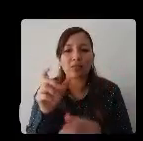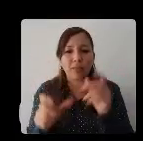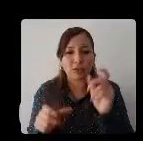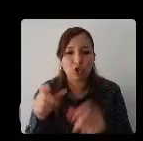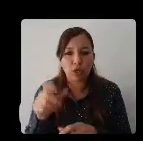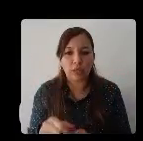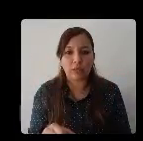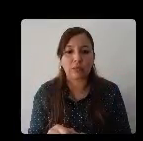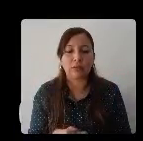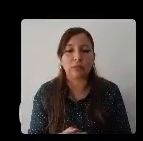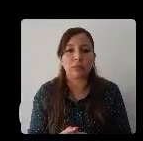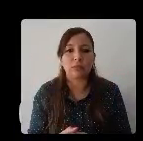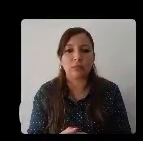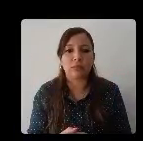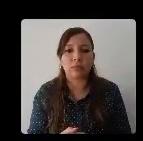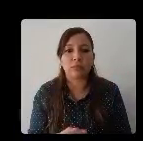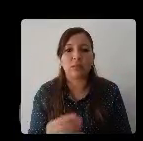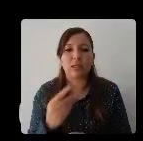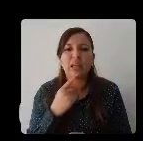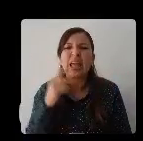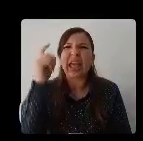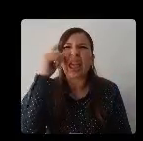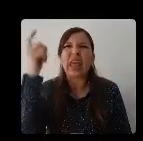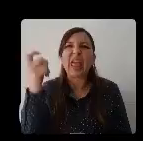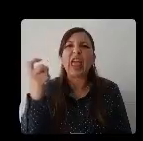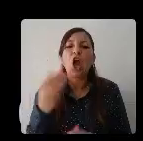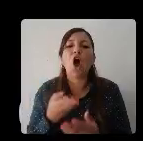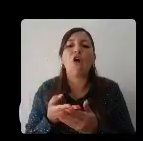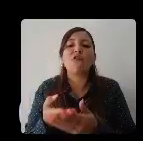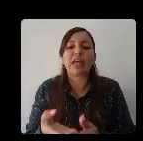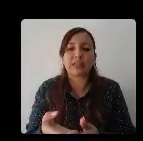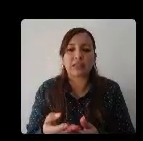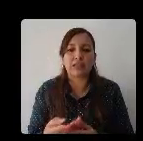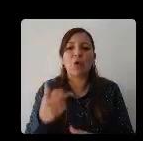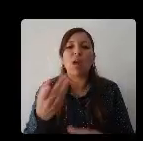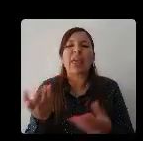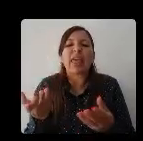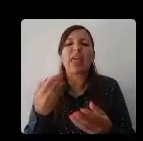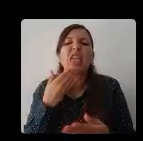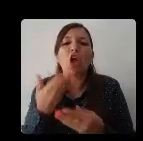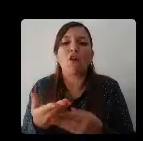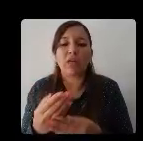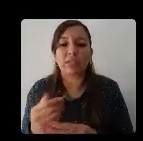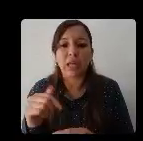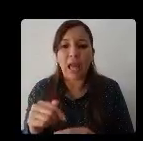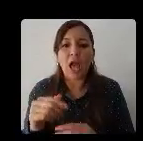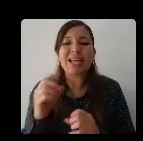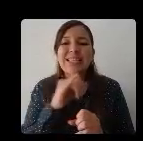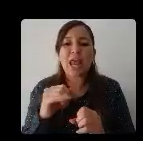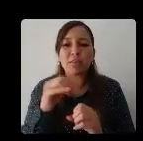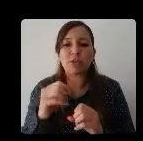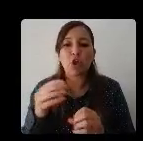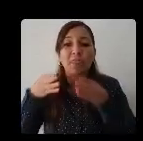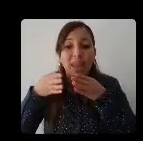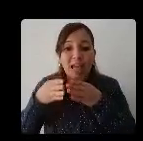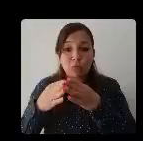la boca de Huasquiaco. Es un puerto conocido para llevar a la gente. Allá se van cuando se